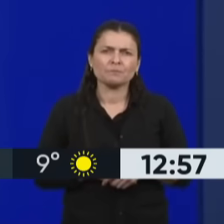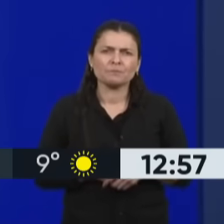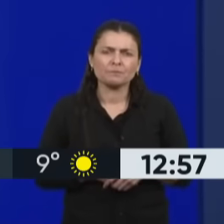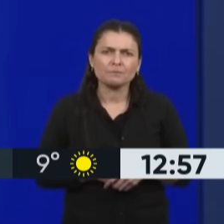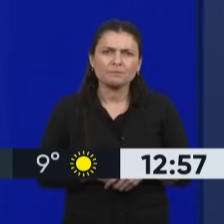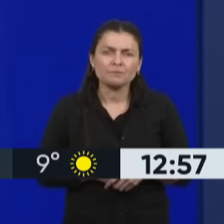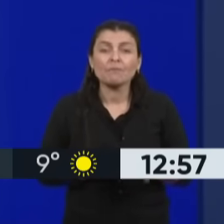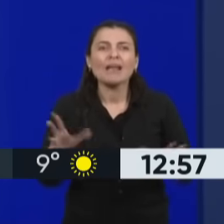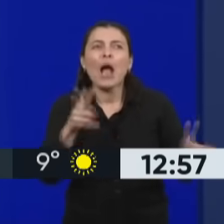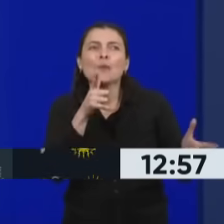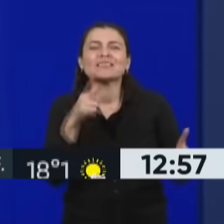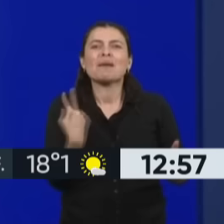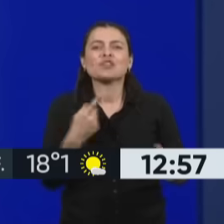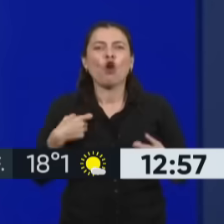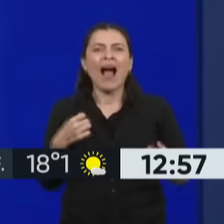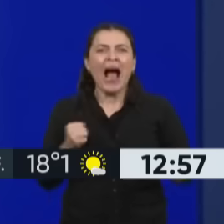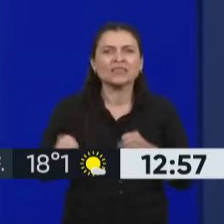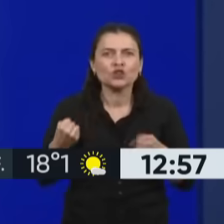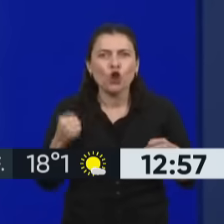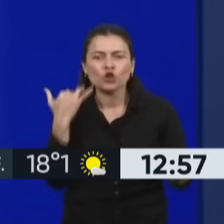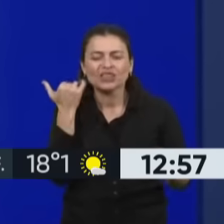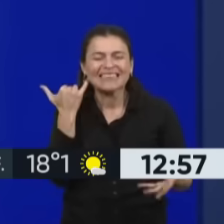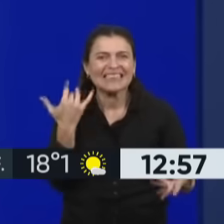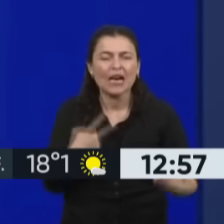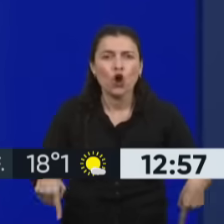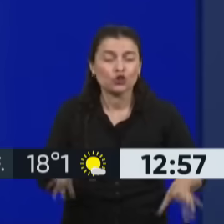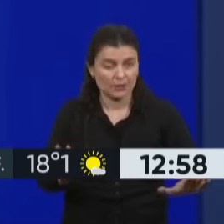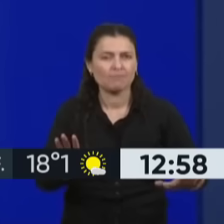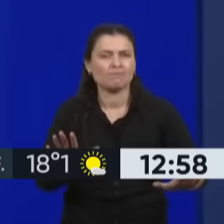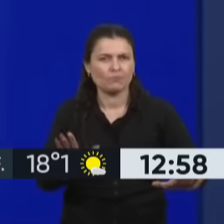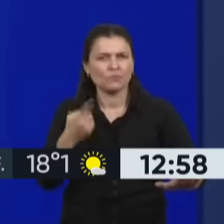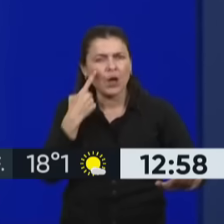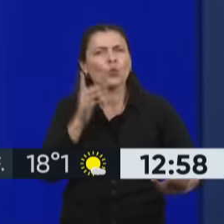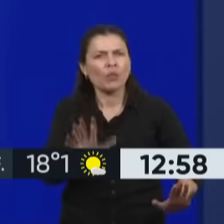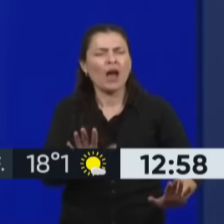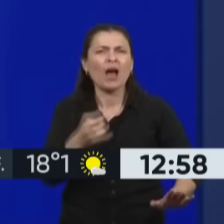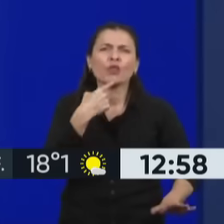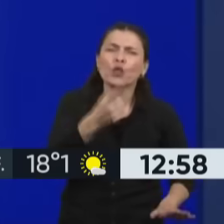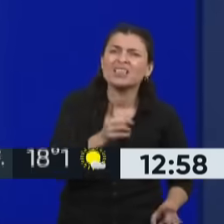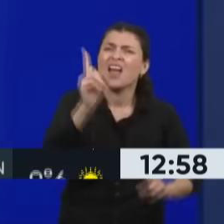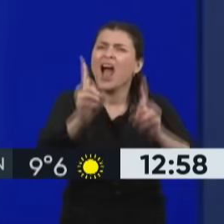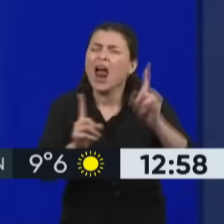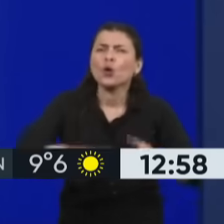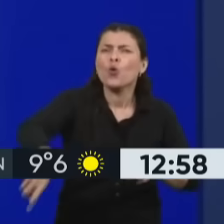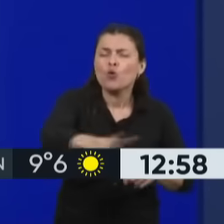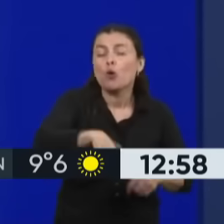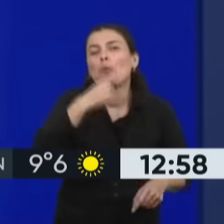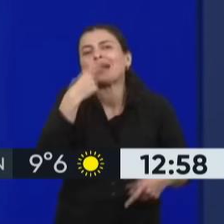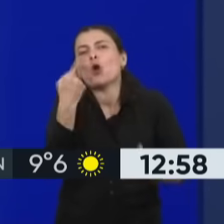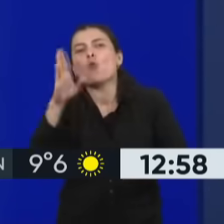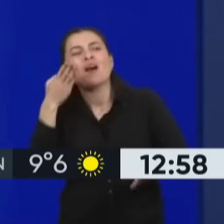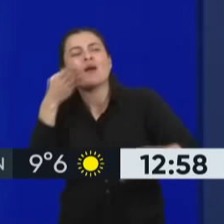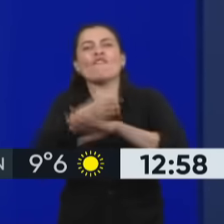nos gana la ansiedad. Aquellos que hayan tomado algún curso